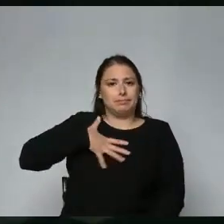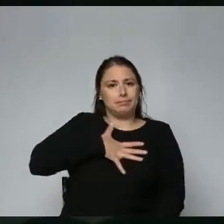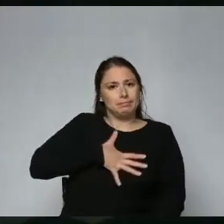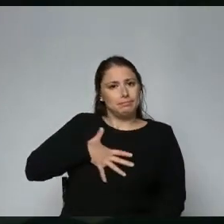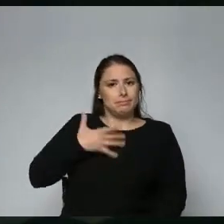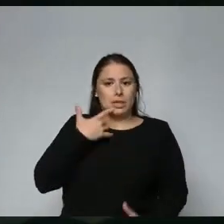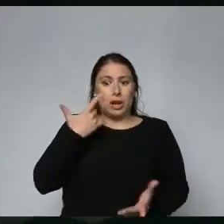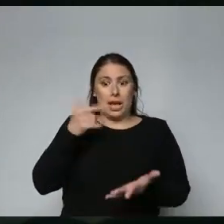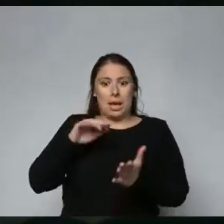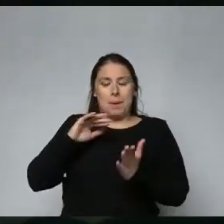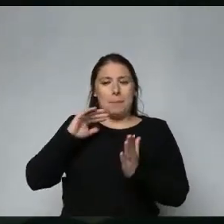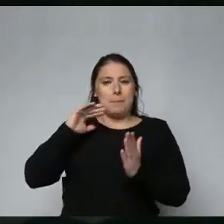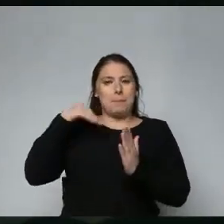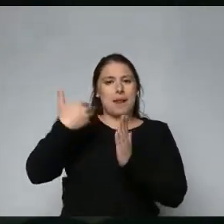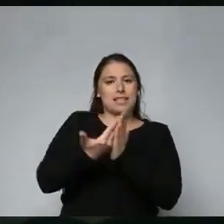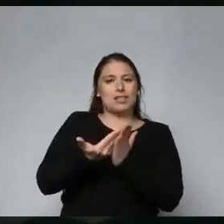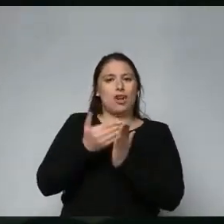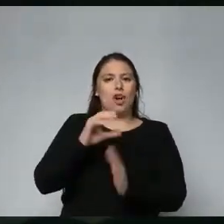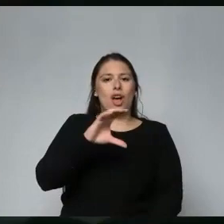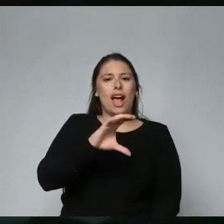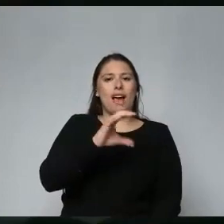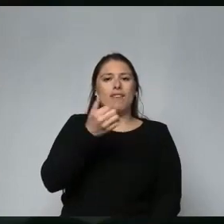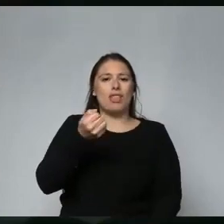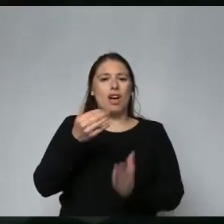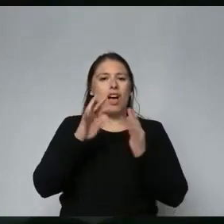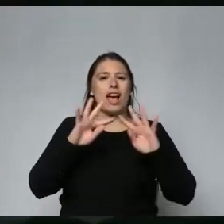que presentó Cabildo Abierto, de